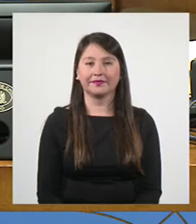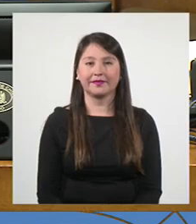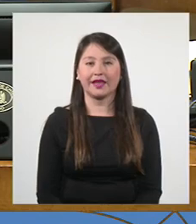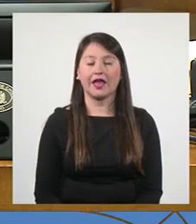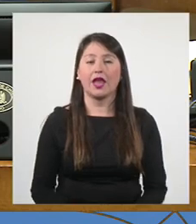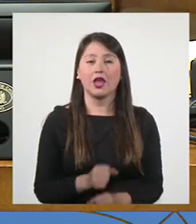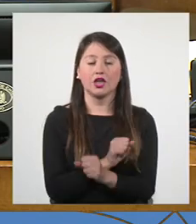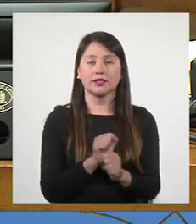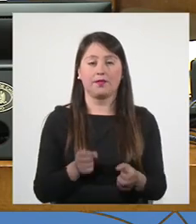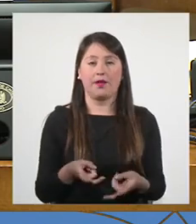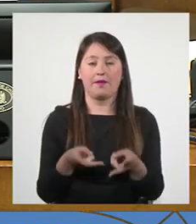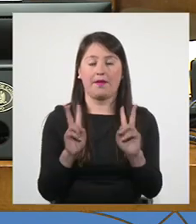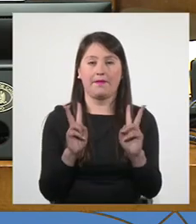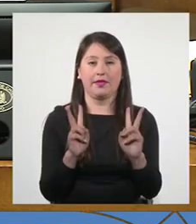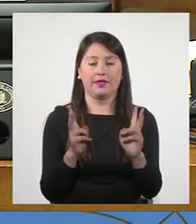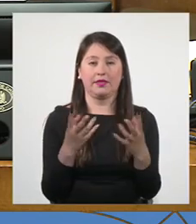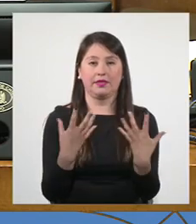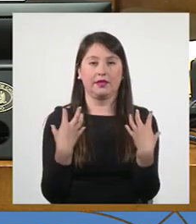Inadmisibilidades.